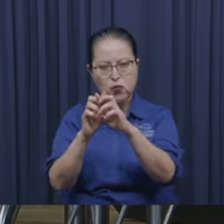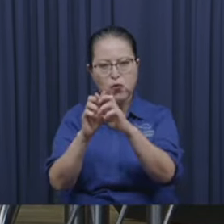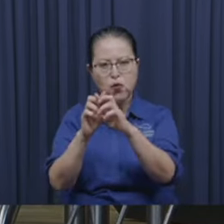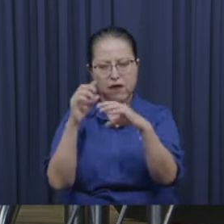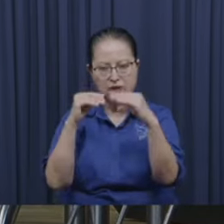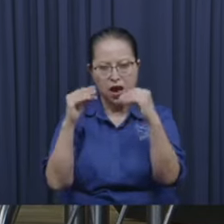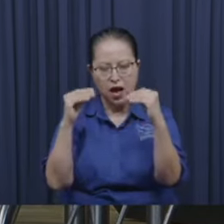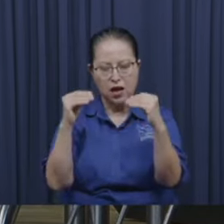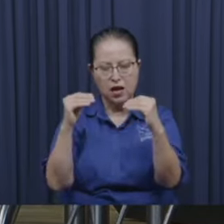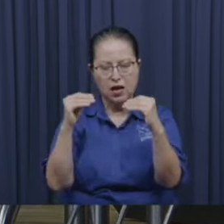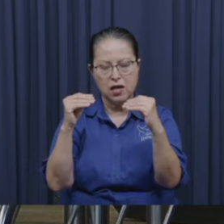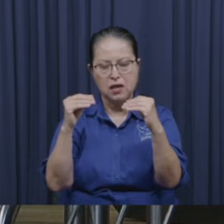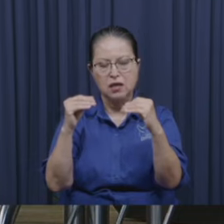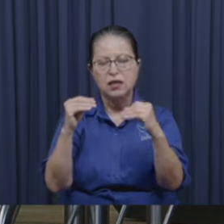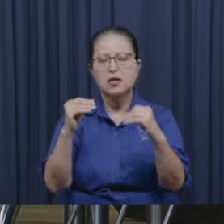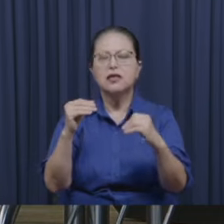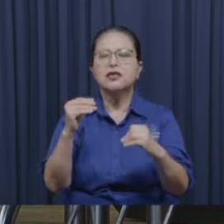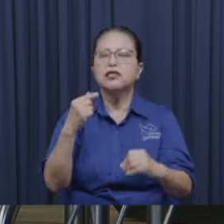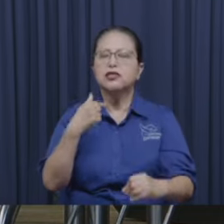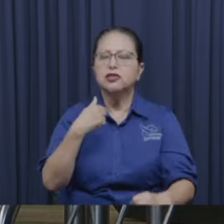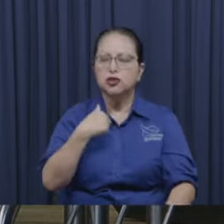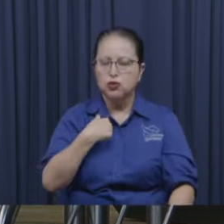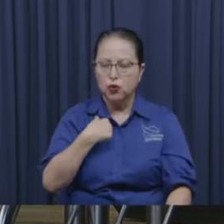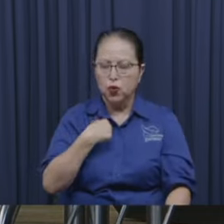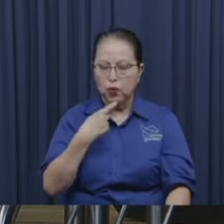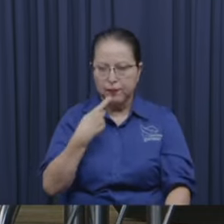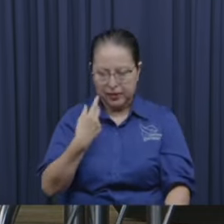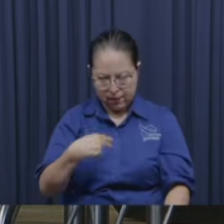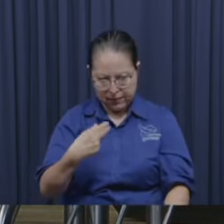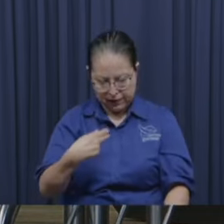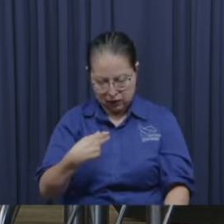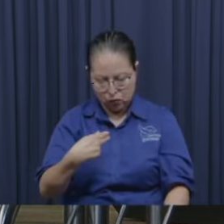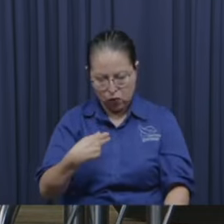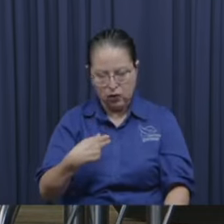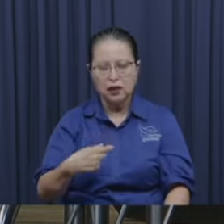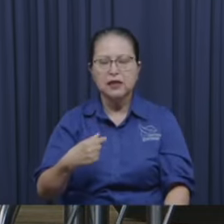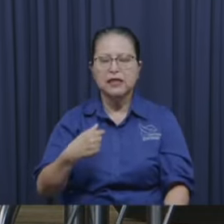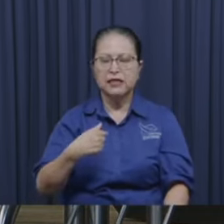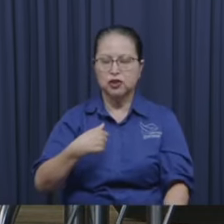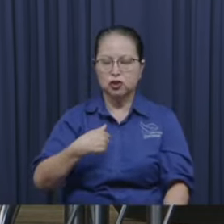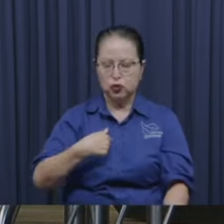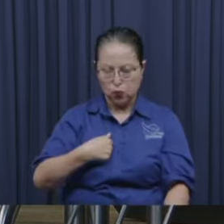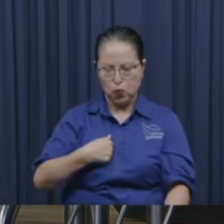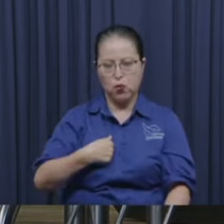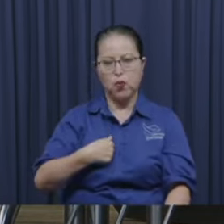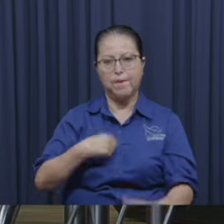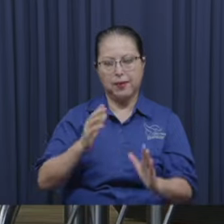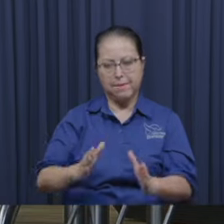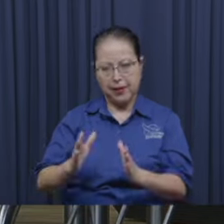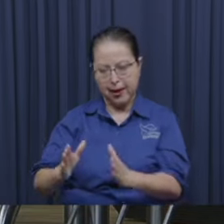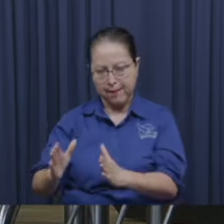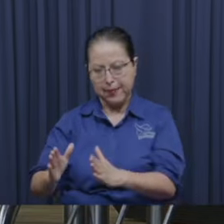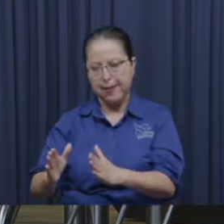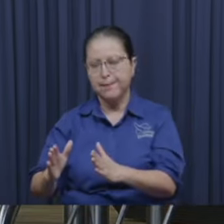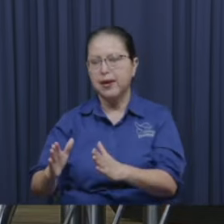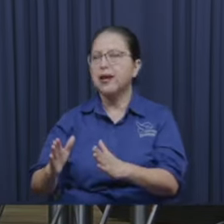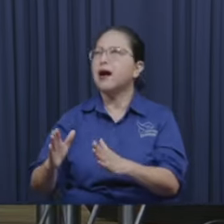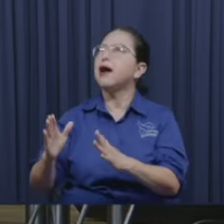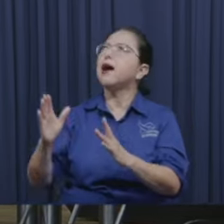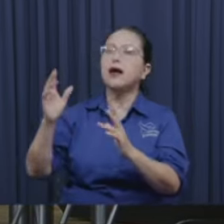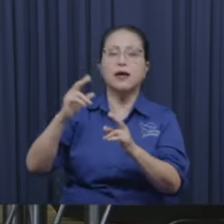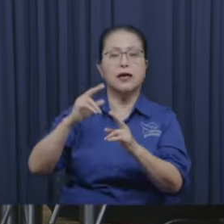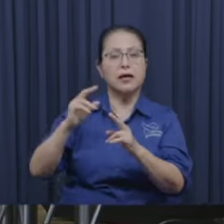quiero yo ser un heraldo descalificado Pero eso eso me corresponde a mí